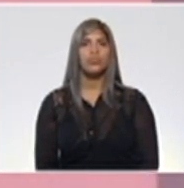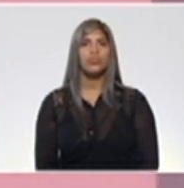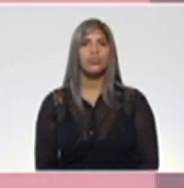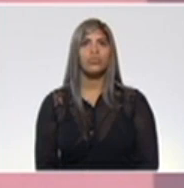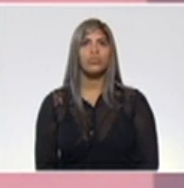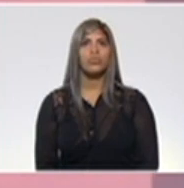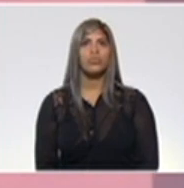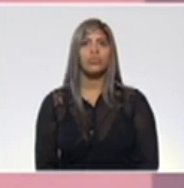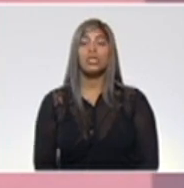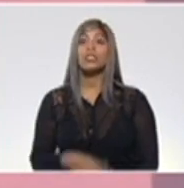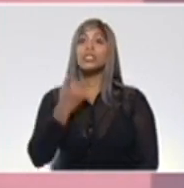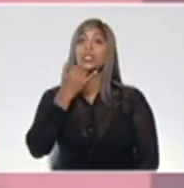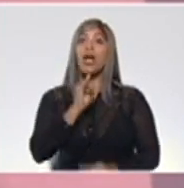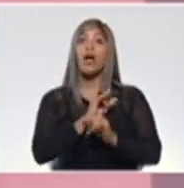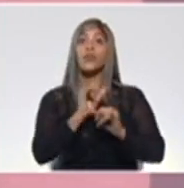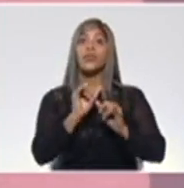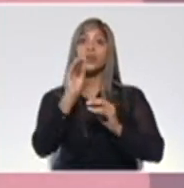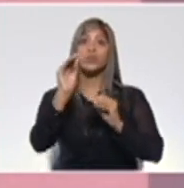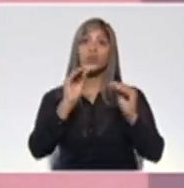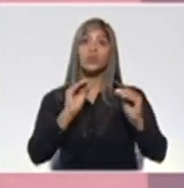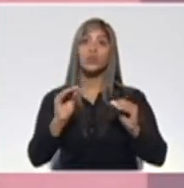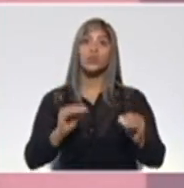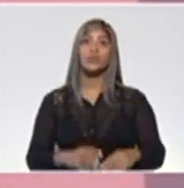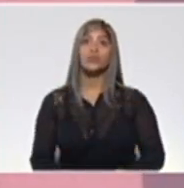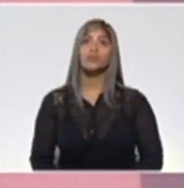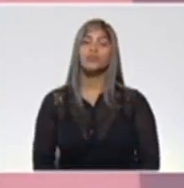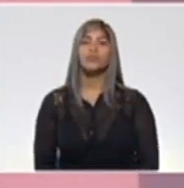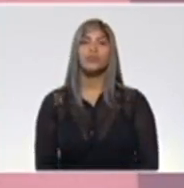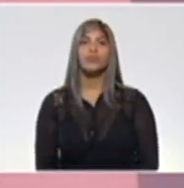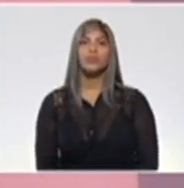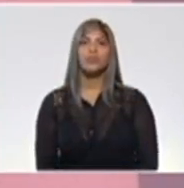y completaríamos